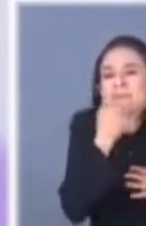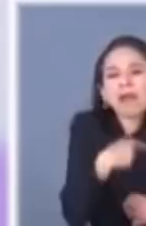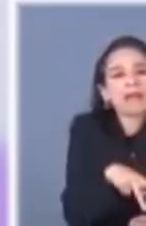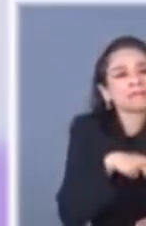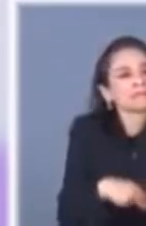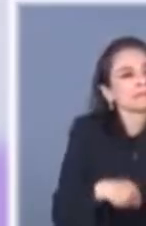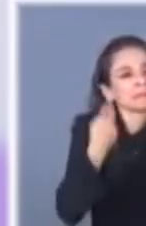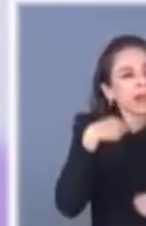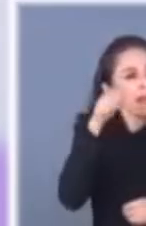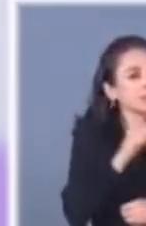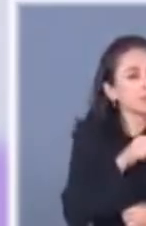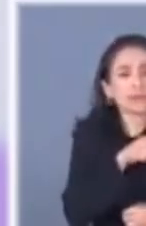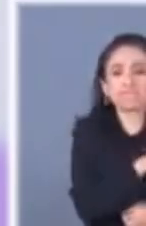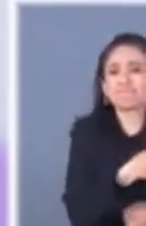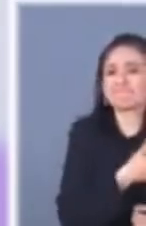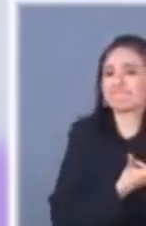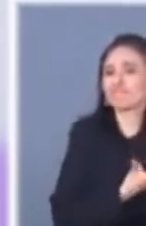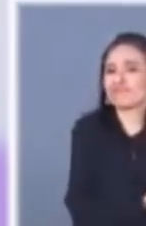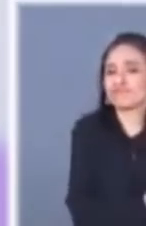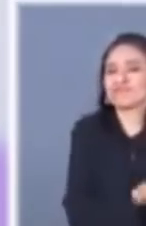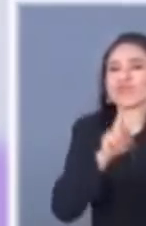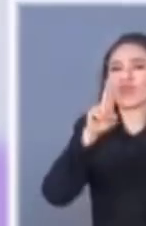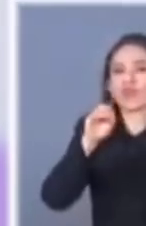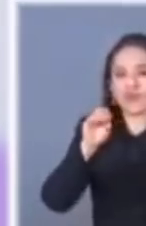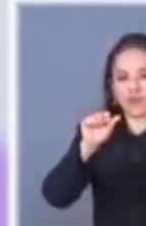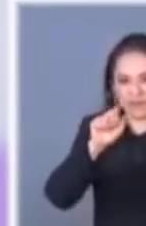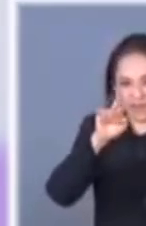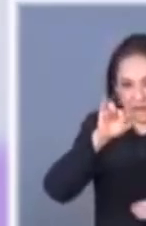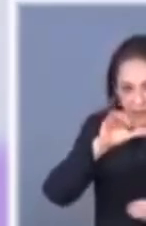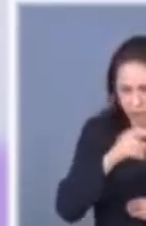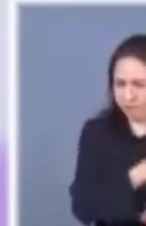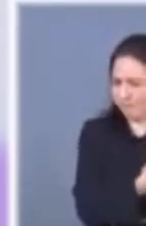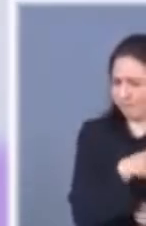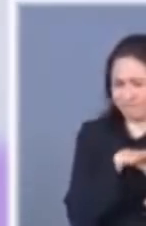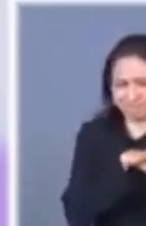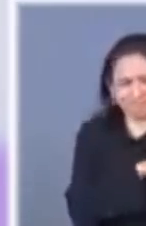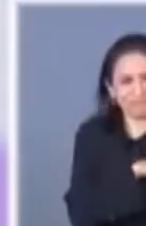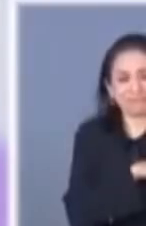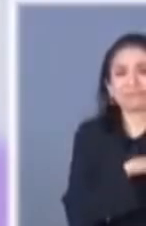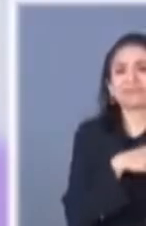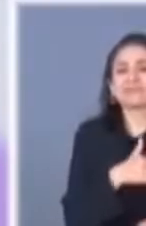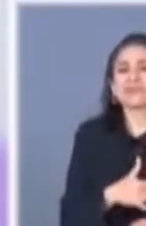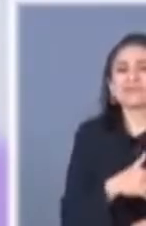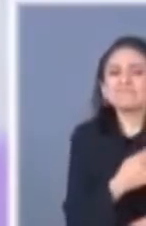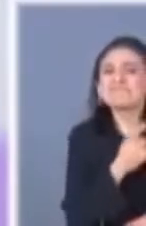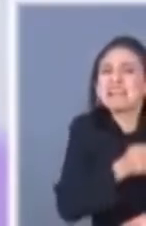vida, con Rosario. Soy un hombre que entiende la felicidad